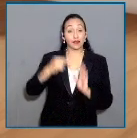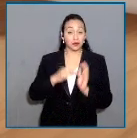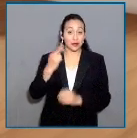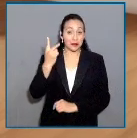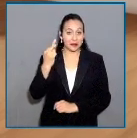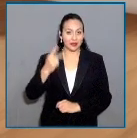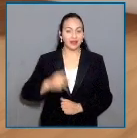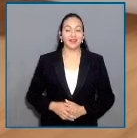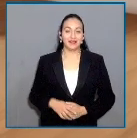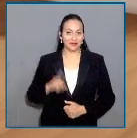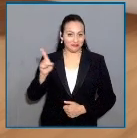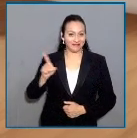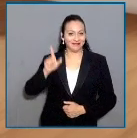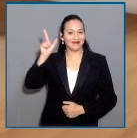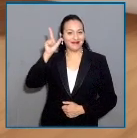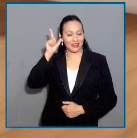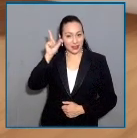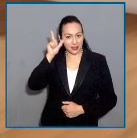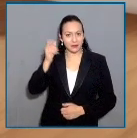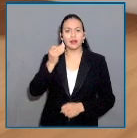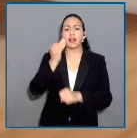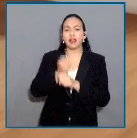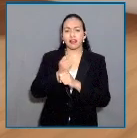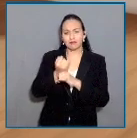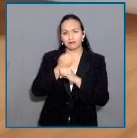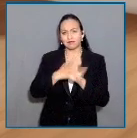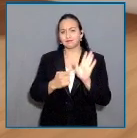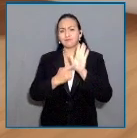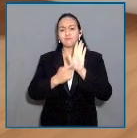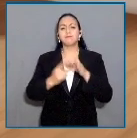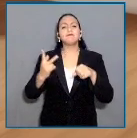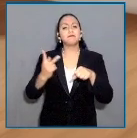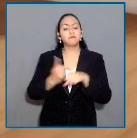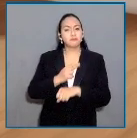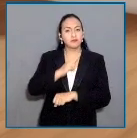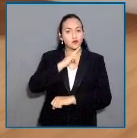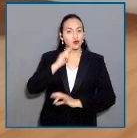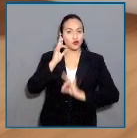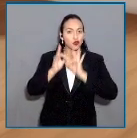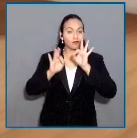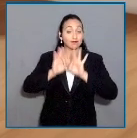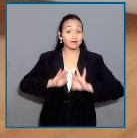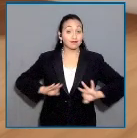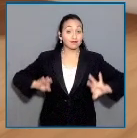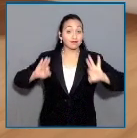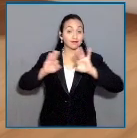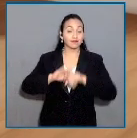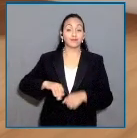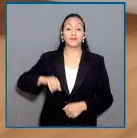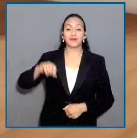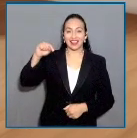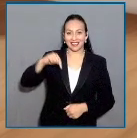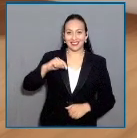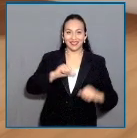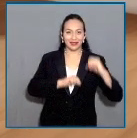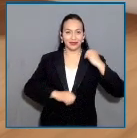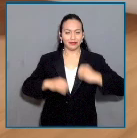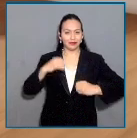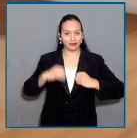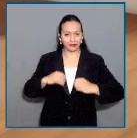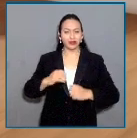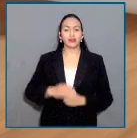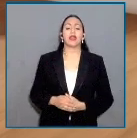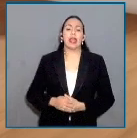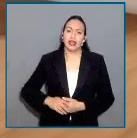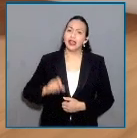Laura Murillo y en los próximos minutos le presentaré la información más importante generada dentro del Poder Judicial de la Federación